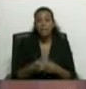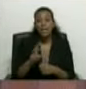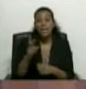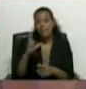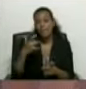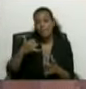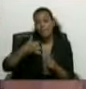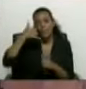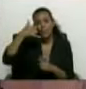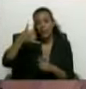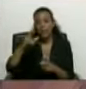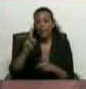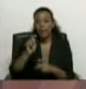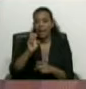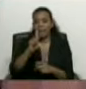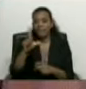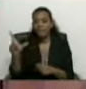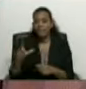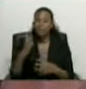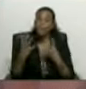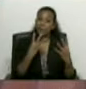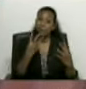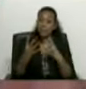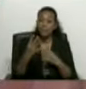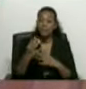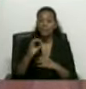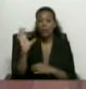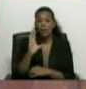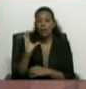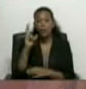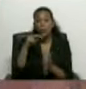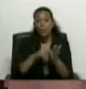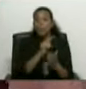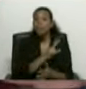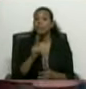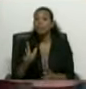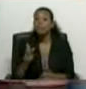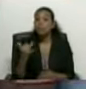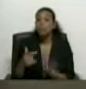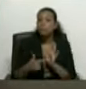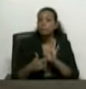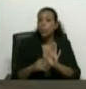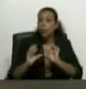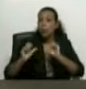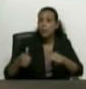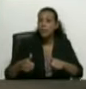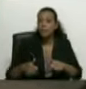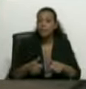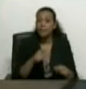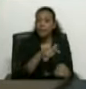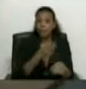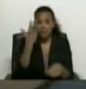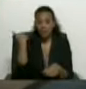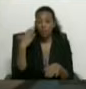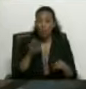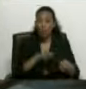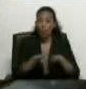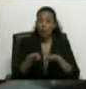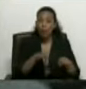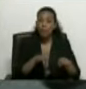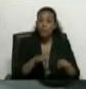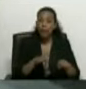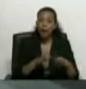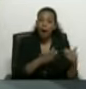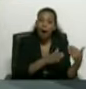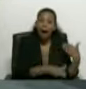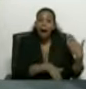Benetel. Asimismo, la Expoferia de Turismo Caracas 2023, que inició este pasado jueves, constituye